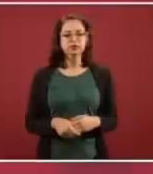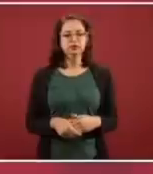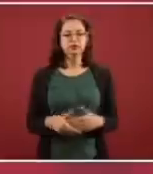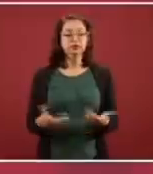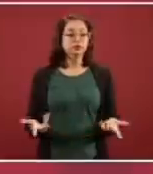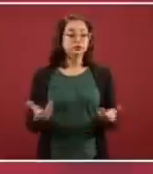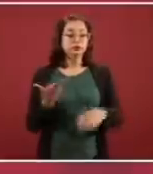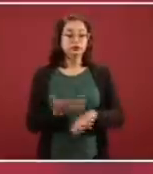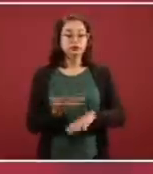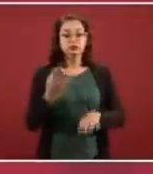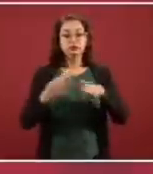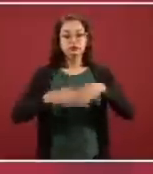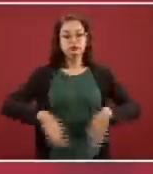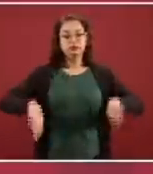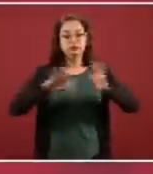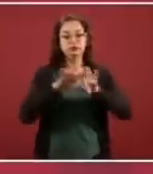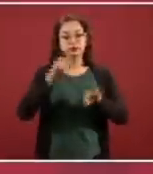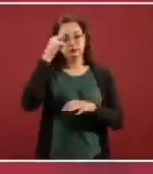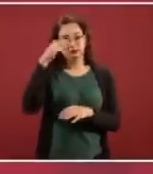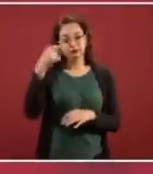que es fundamental para